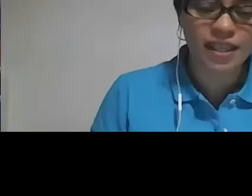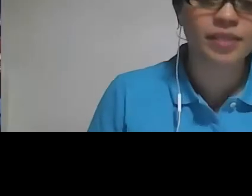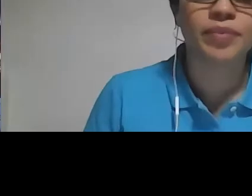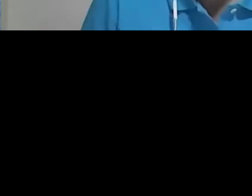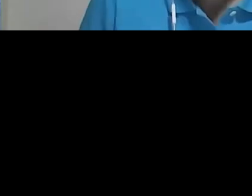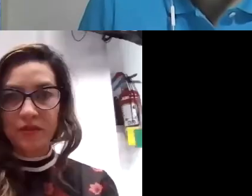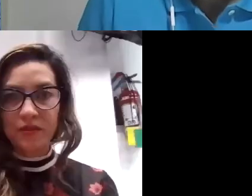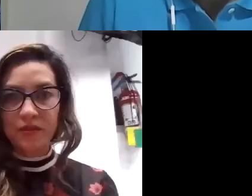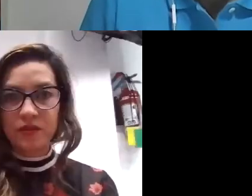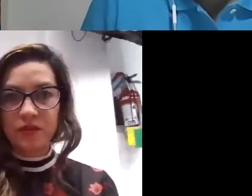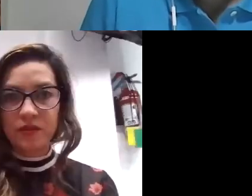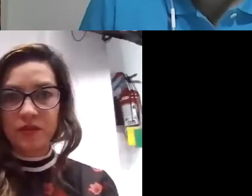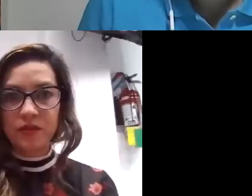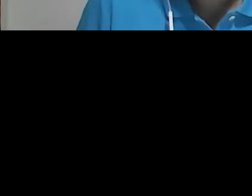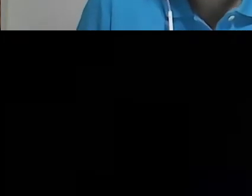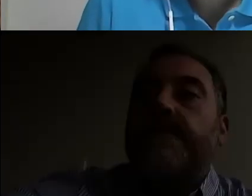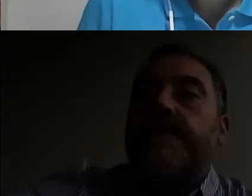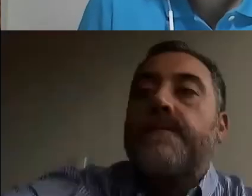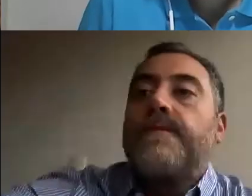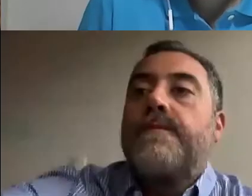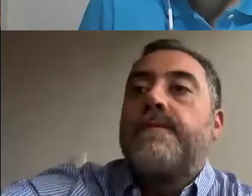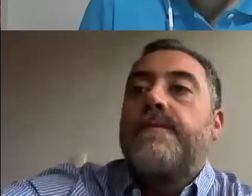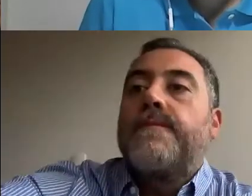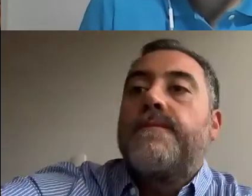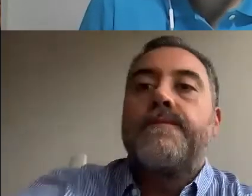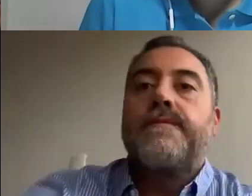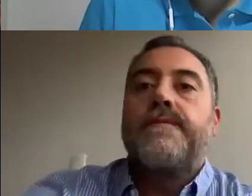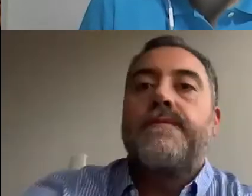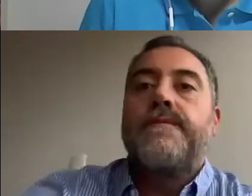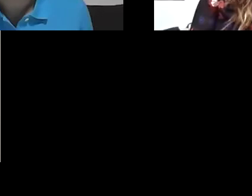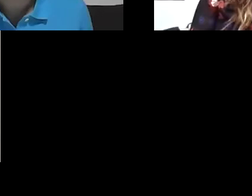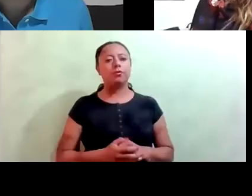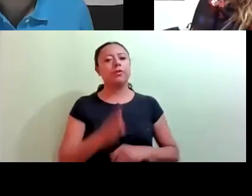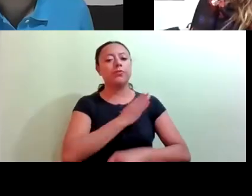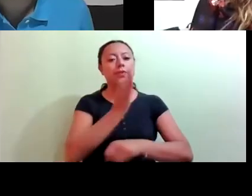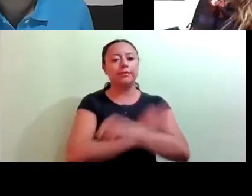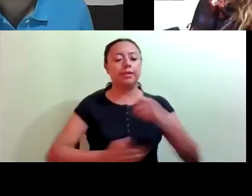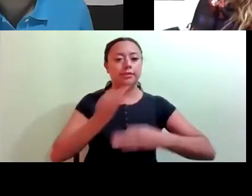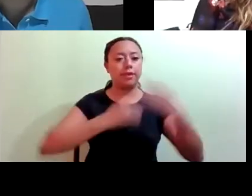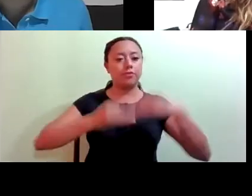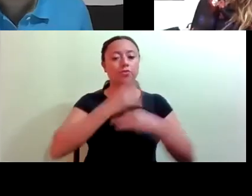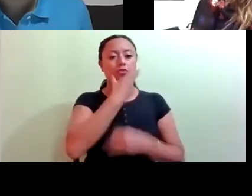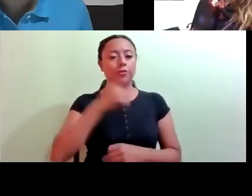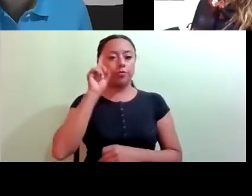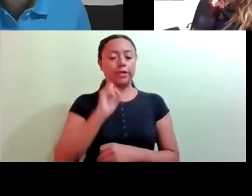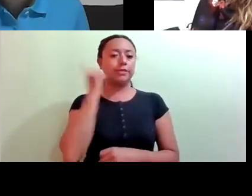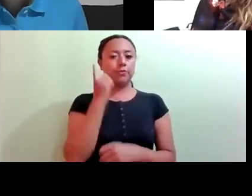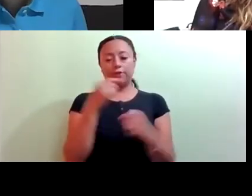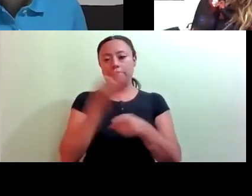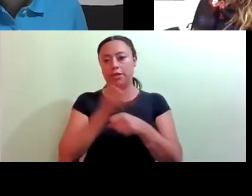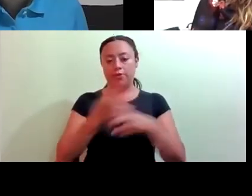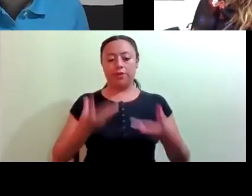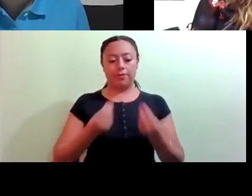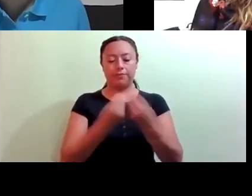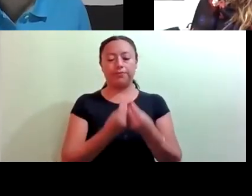Muchas gracias. Muy buenas tardes a todas y a todas, diputados y diputados que se encuentran presentes y a todas las personas que